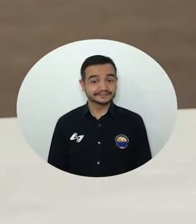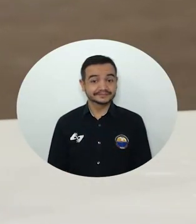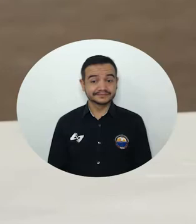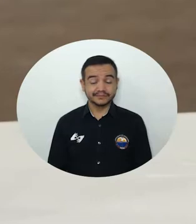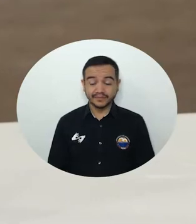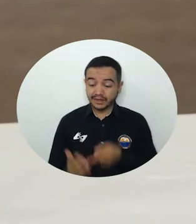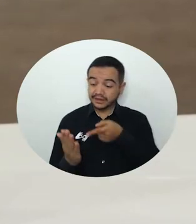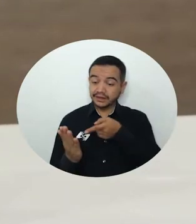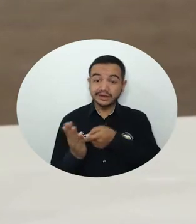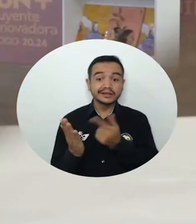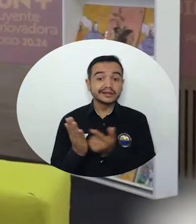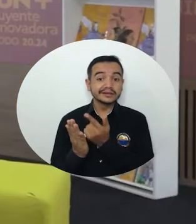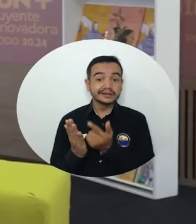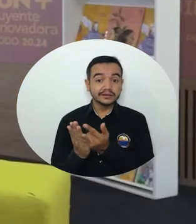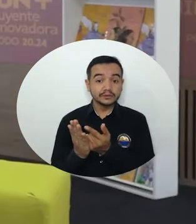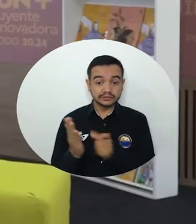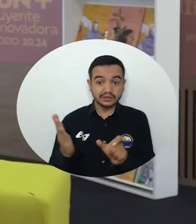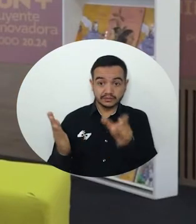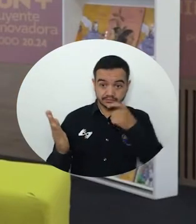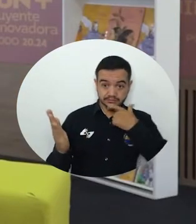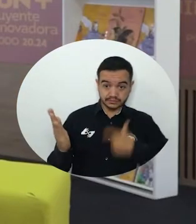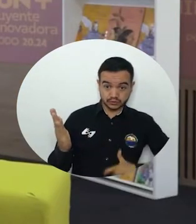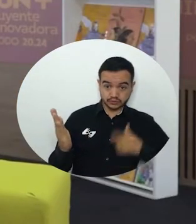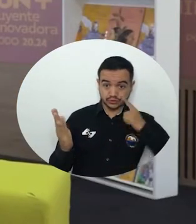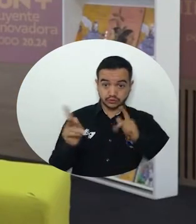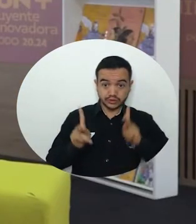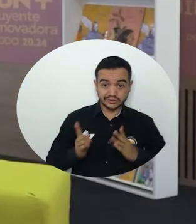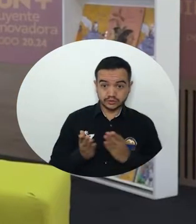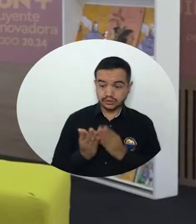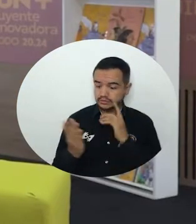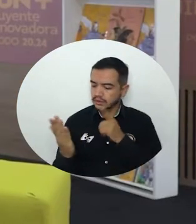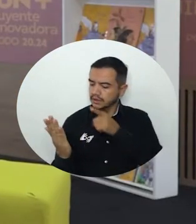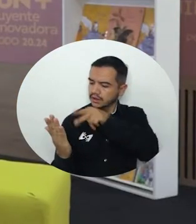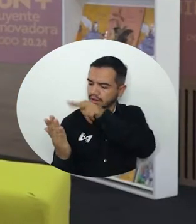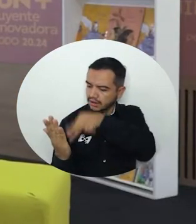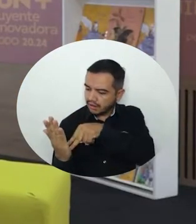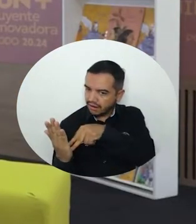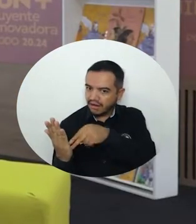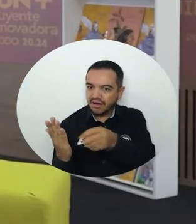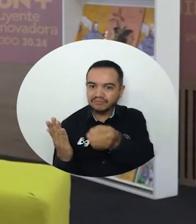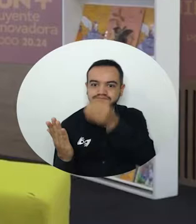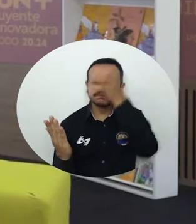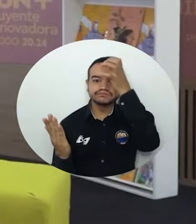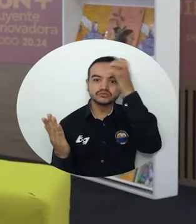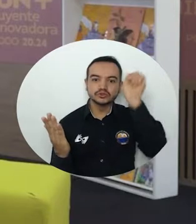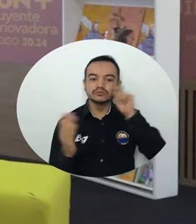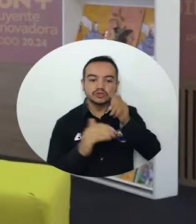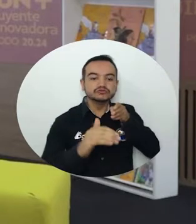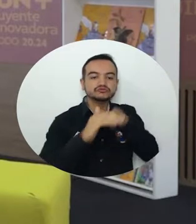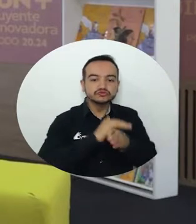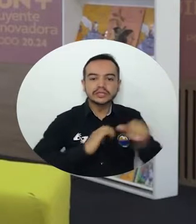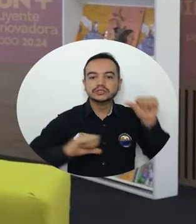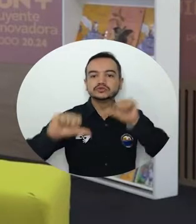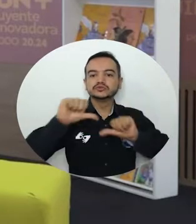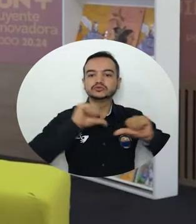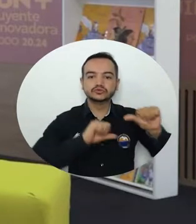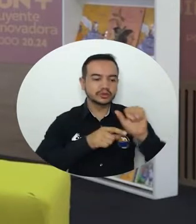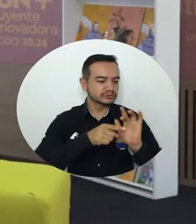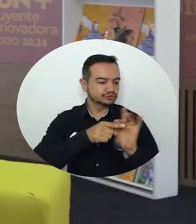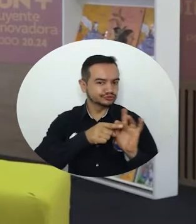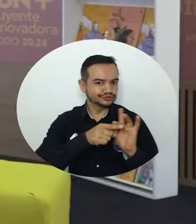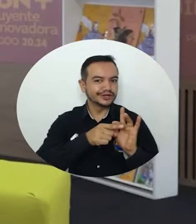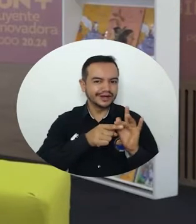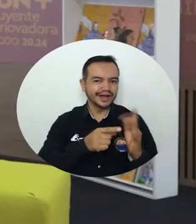Con este libro el estudiante puede participar en el laboratorio de una manera más integral. Aquí